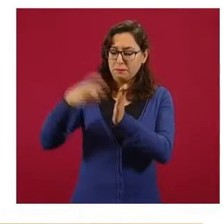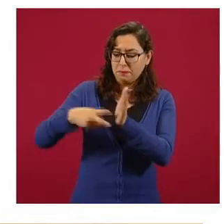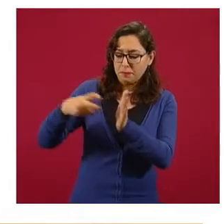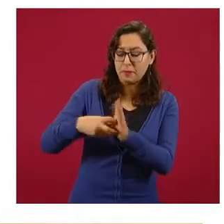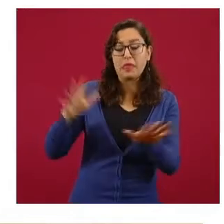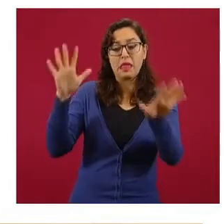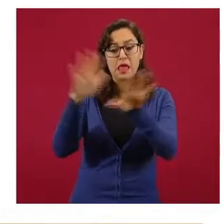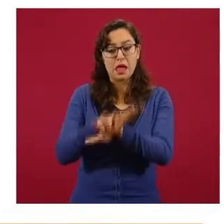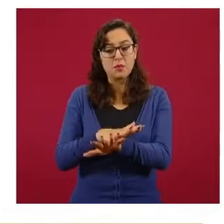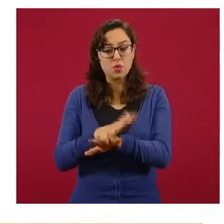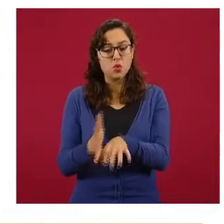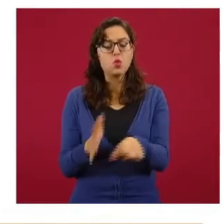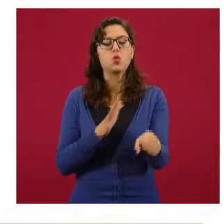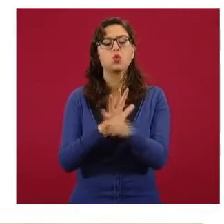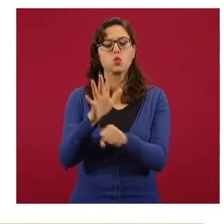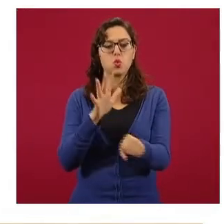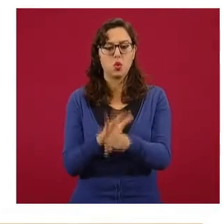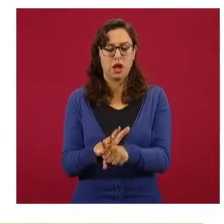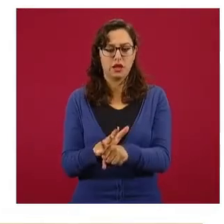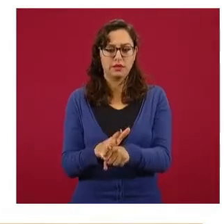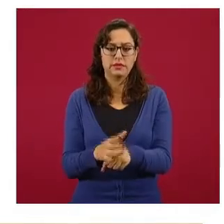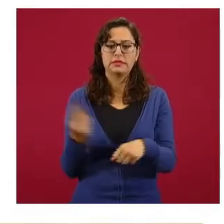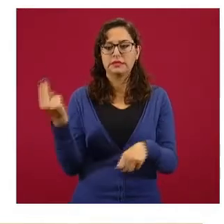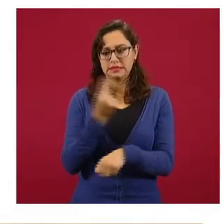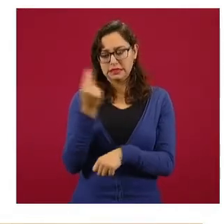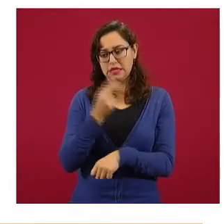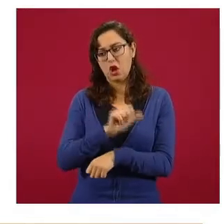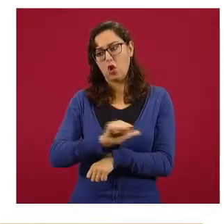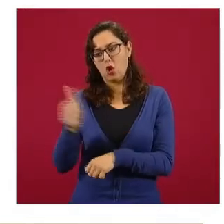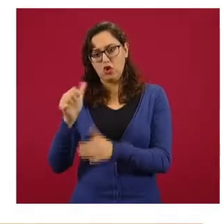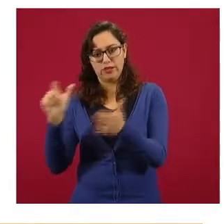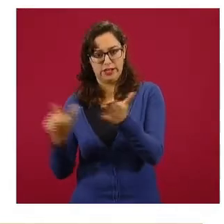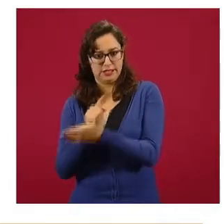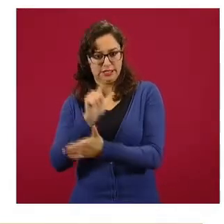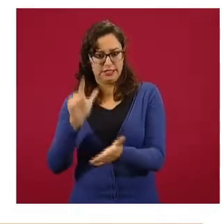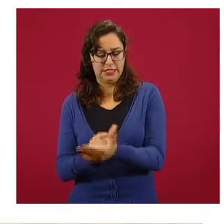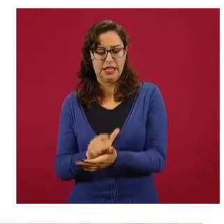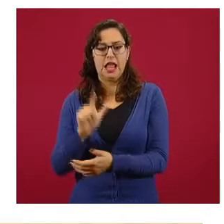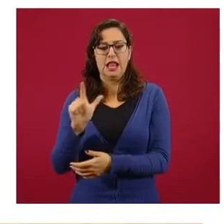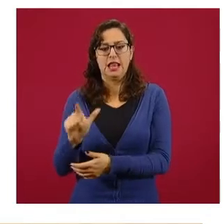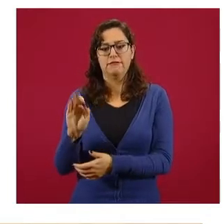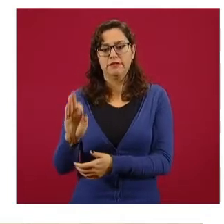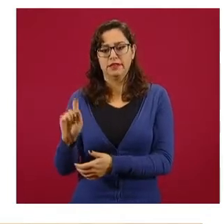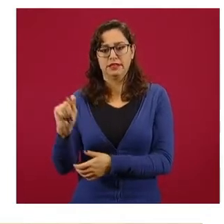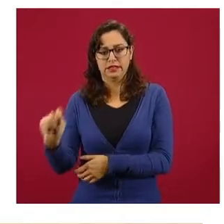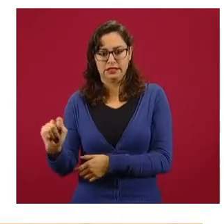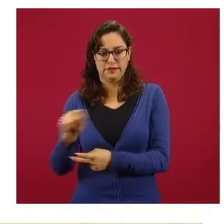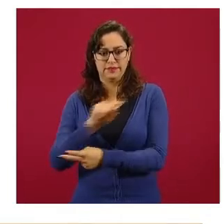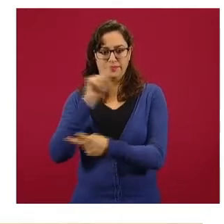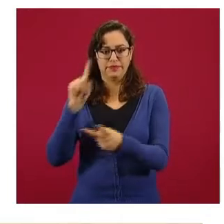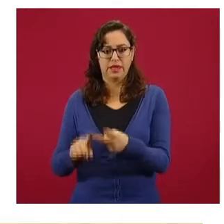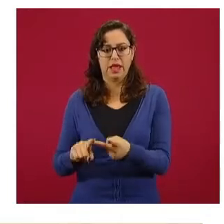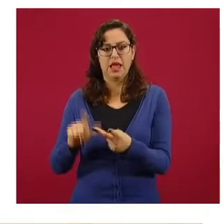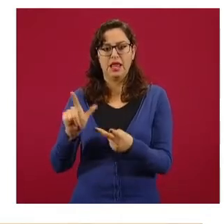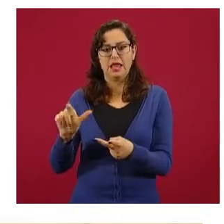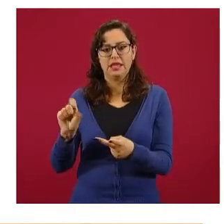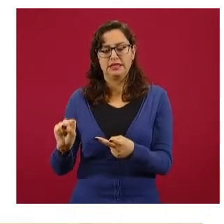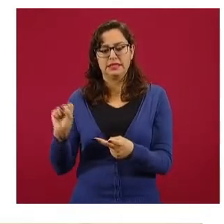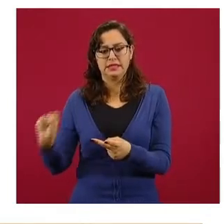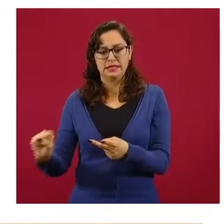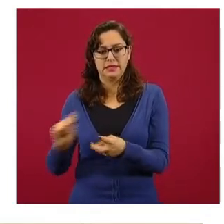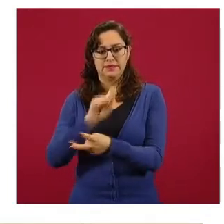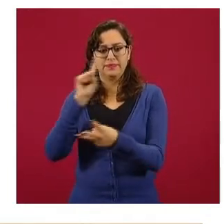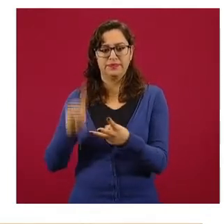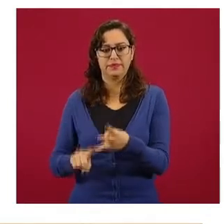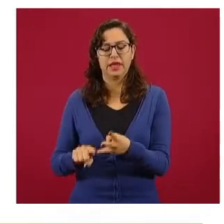modificaciones y armonización de las siguientes leyes: Ley Federal del Trabajo, la Ley del Seguro Social,